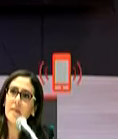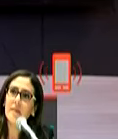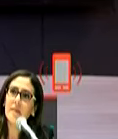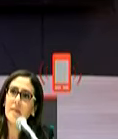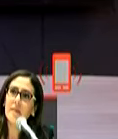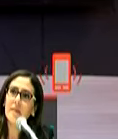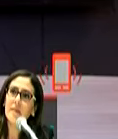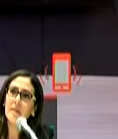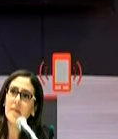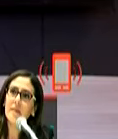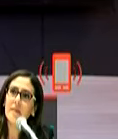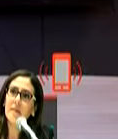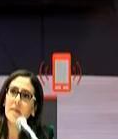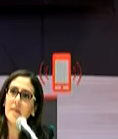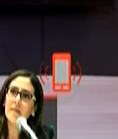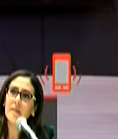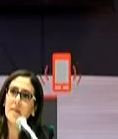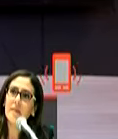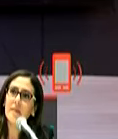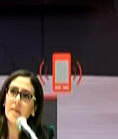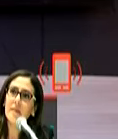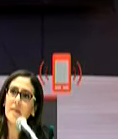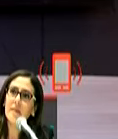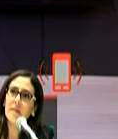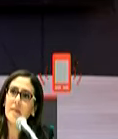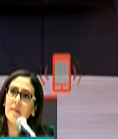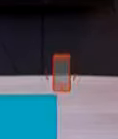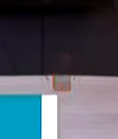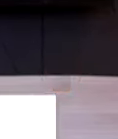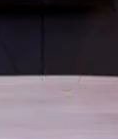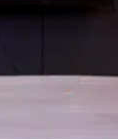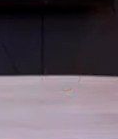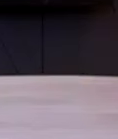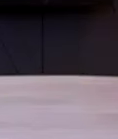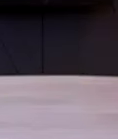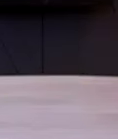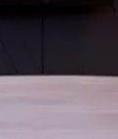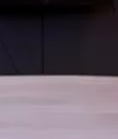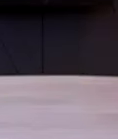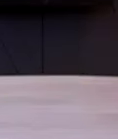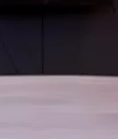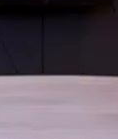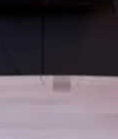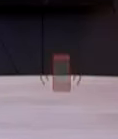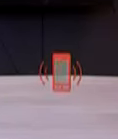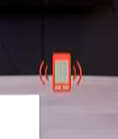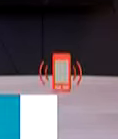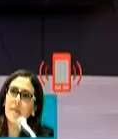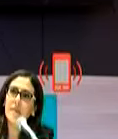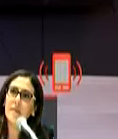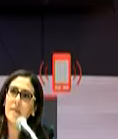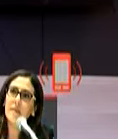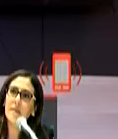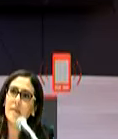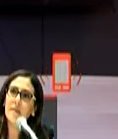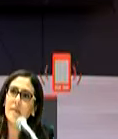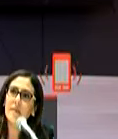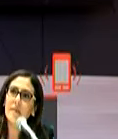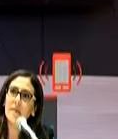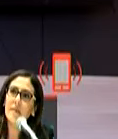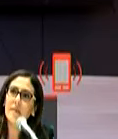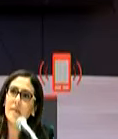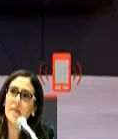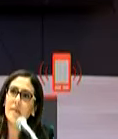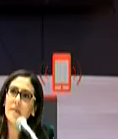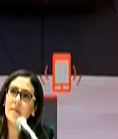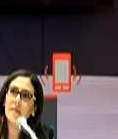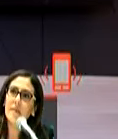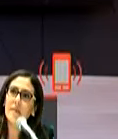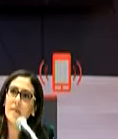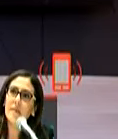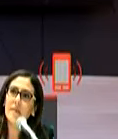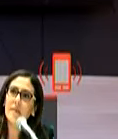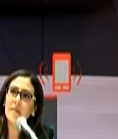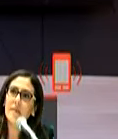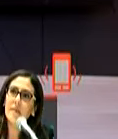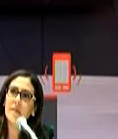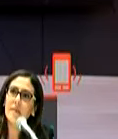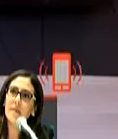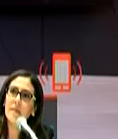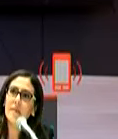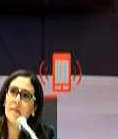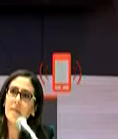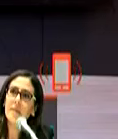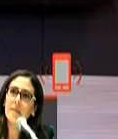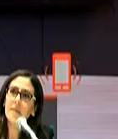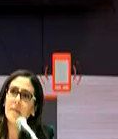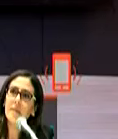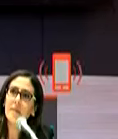viene este proceso electoral del 2 de junio muy importante, que ya concluyen las precampañas este jueves, comienza la intercampaña y luego las